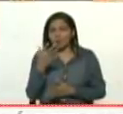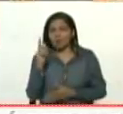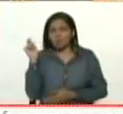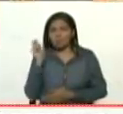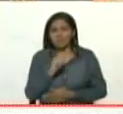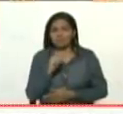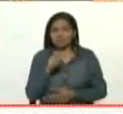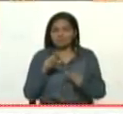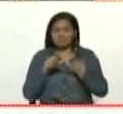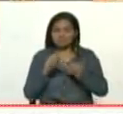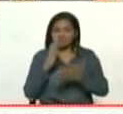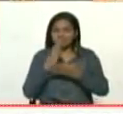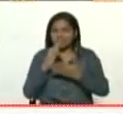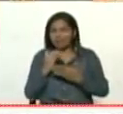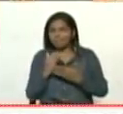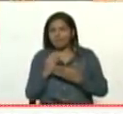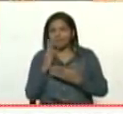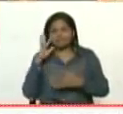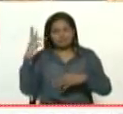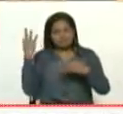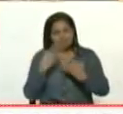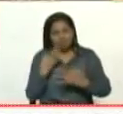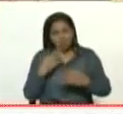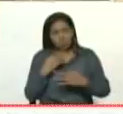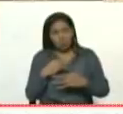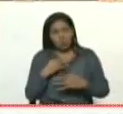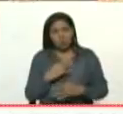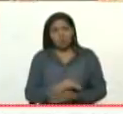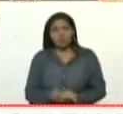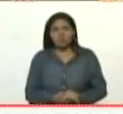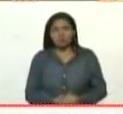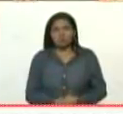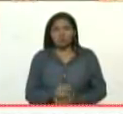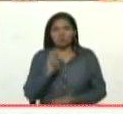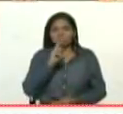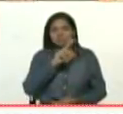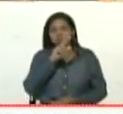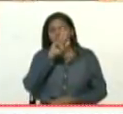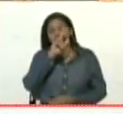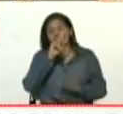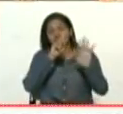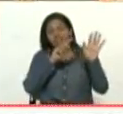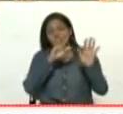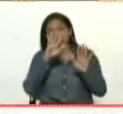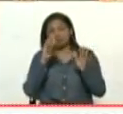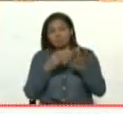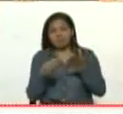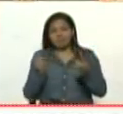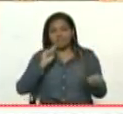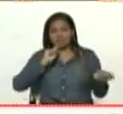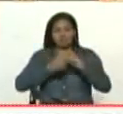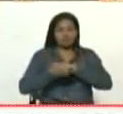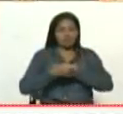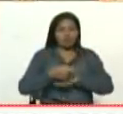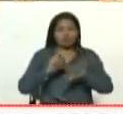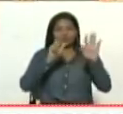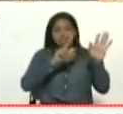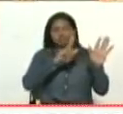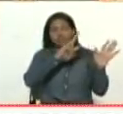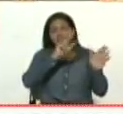mensual fija, segura, estable, de 265.000 pasó a